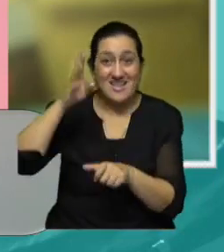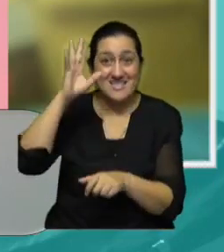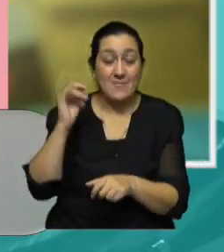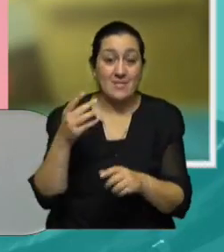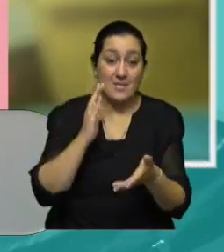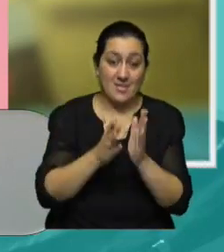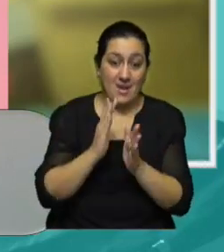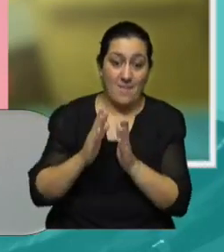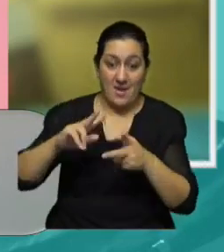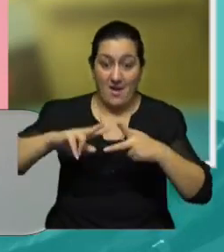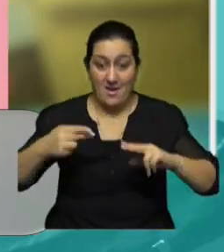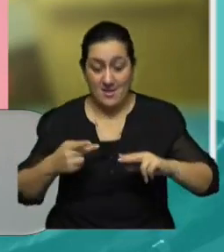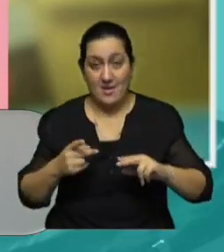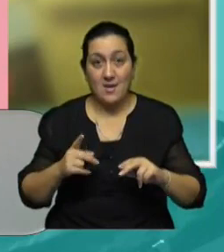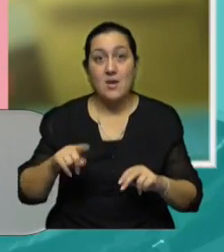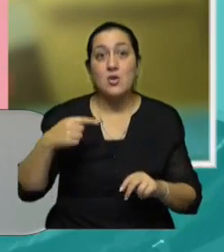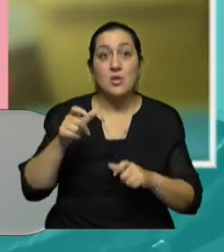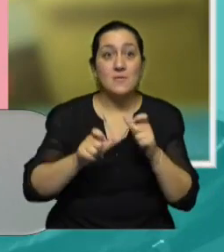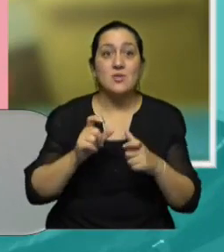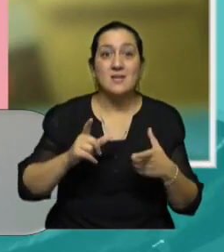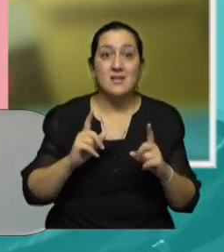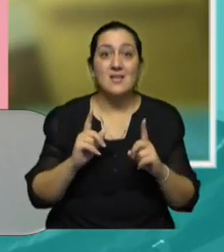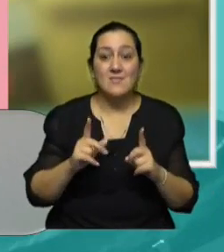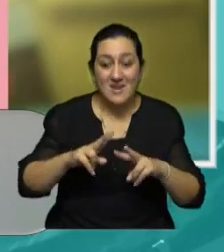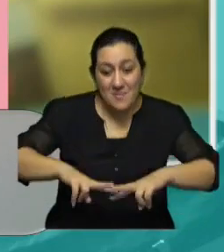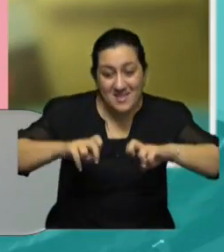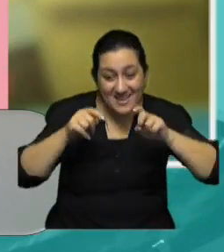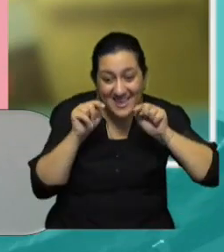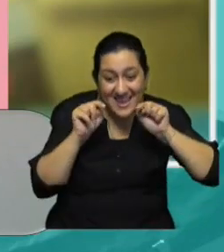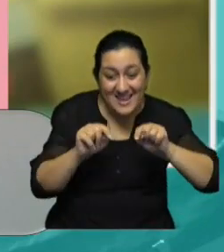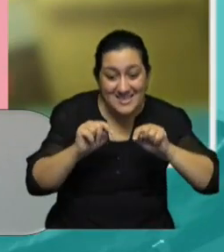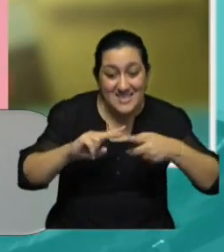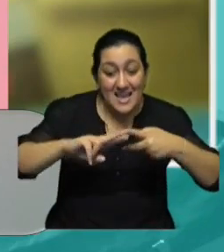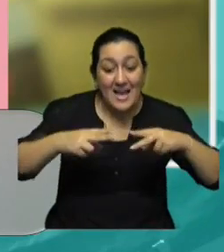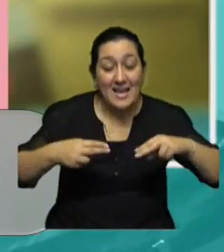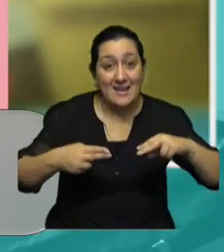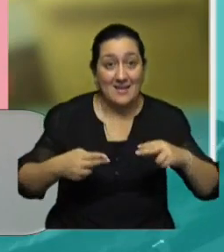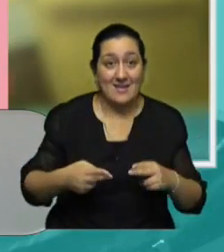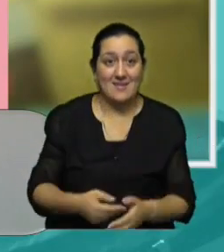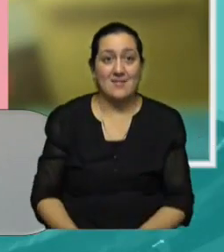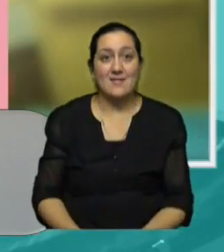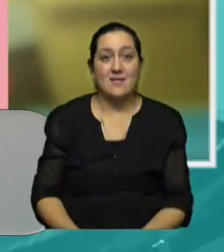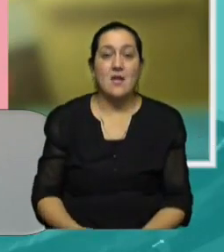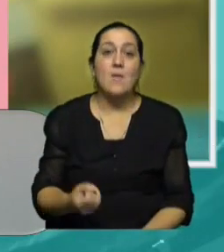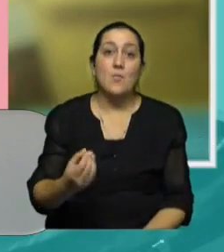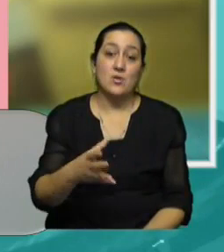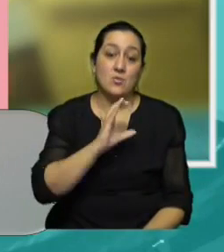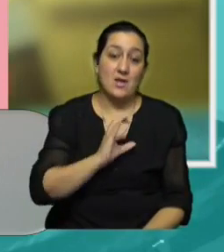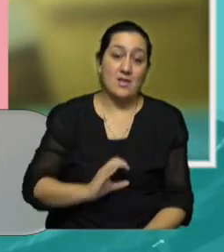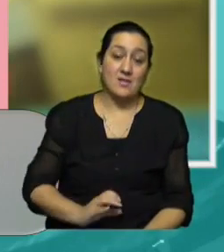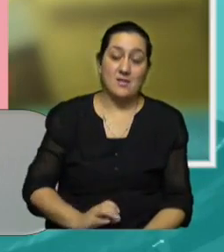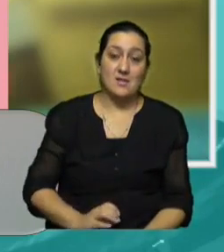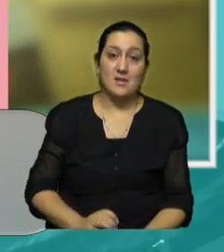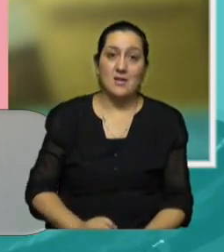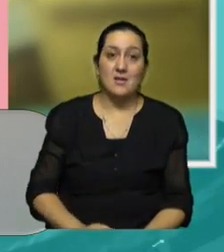otro, también hay gente que se tiene que ayornar del gen en particular porque, tiene sus características, tiene una enfermedad que genera que es la